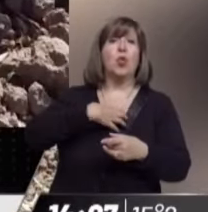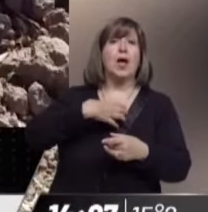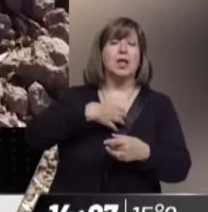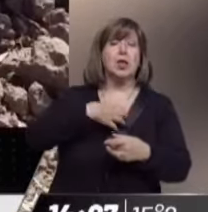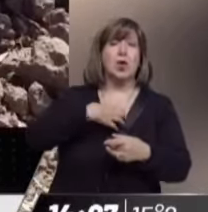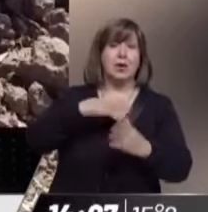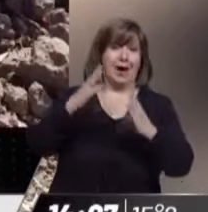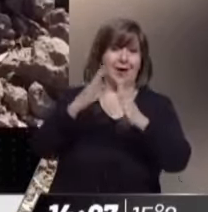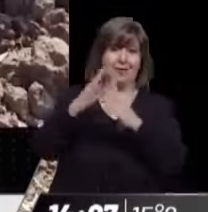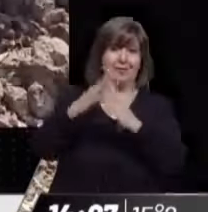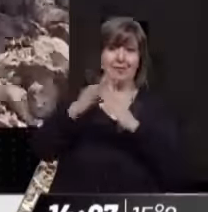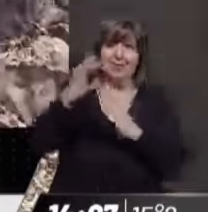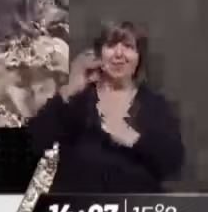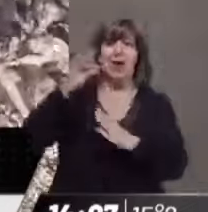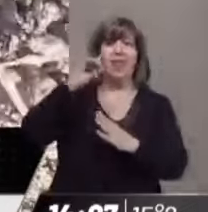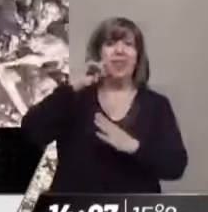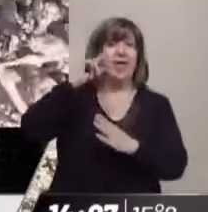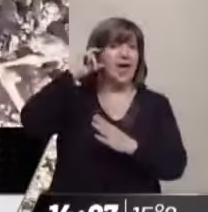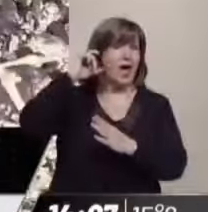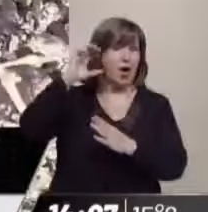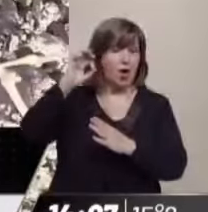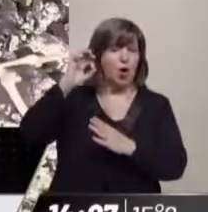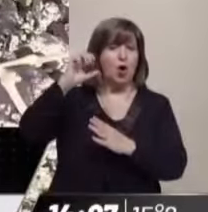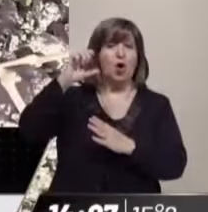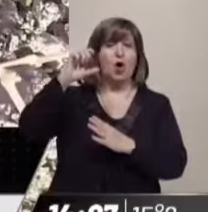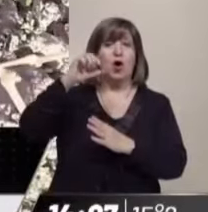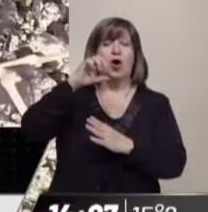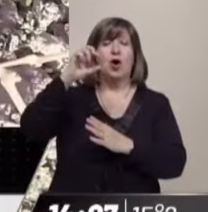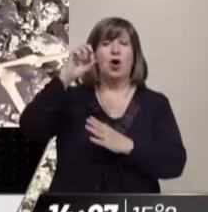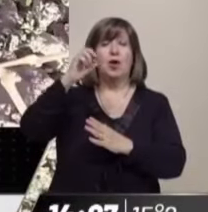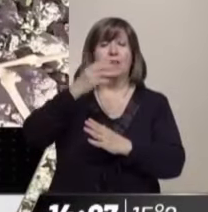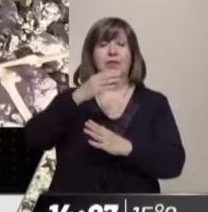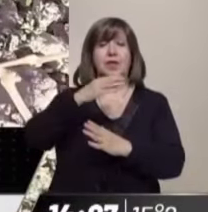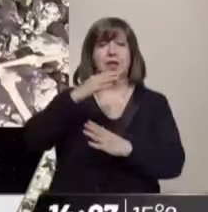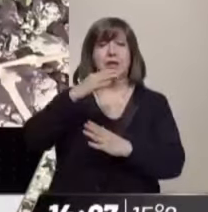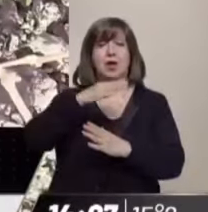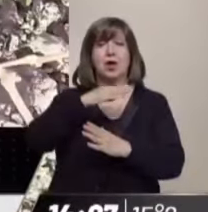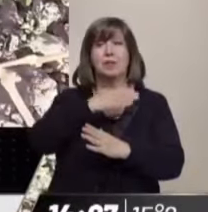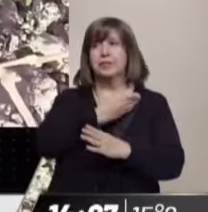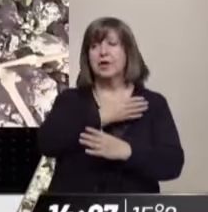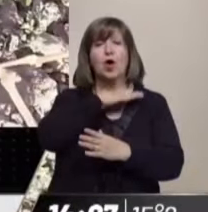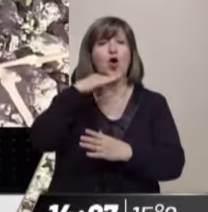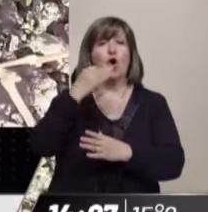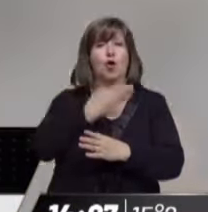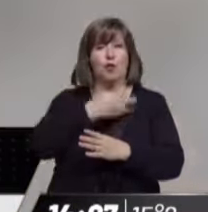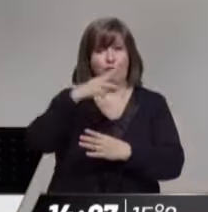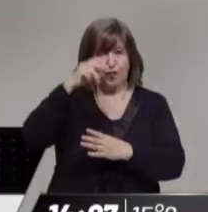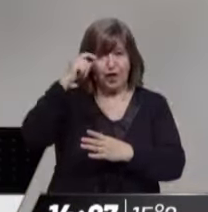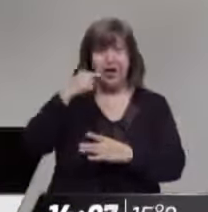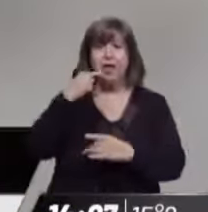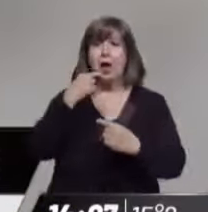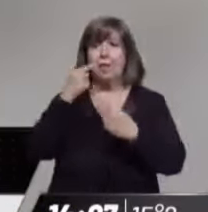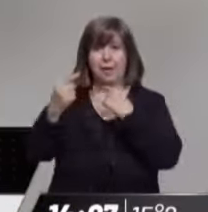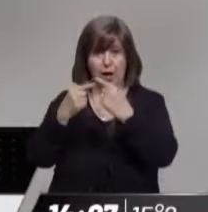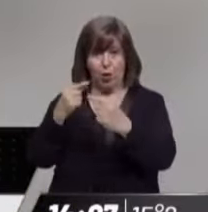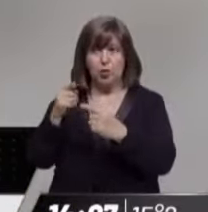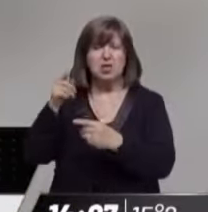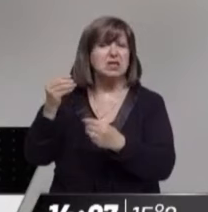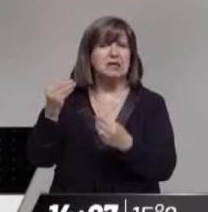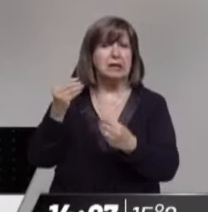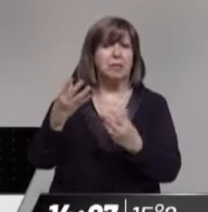con Diego Cofré, quien nos contó al respecto qué es lo que encontraron, cuáles son los pasos que han seguido, y esto nos decía.